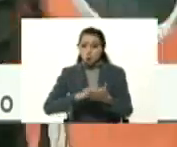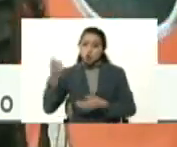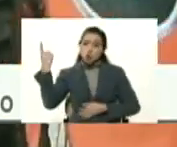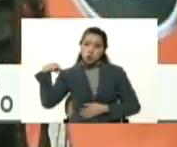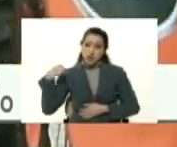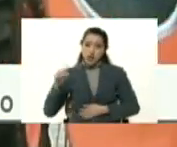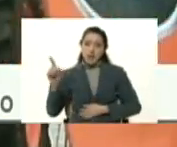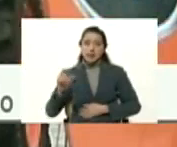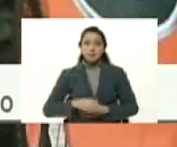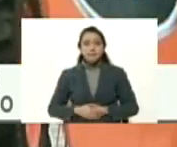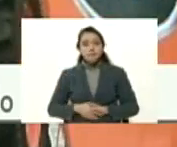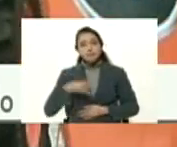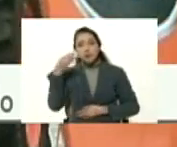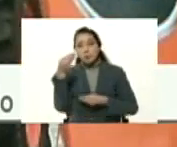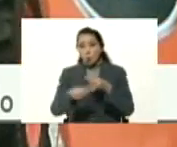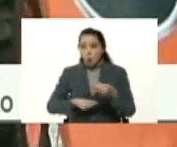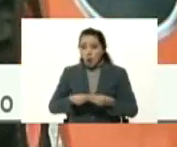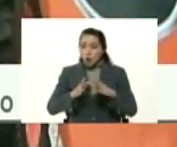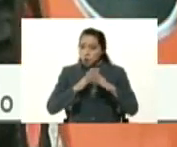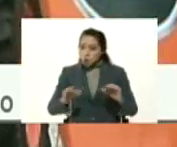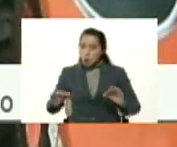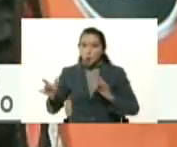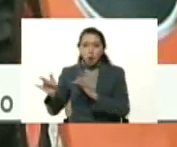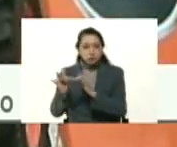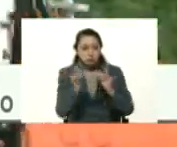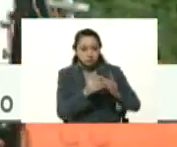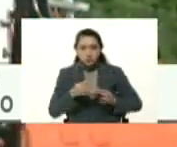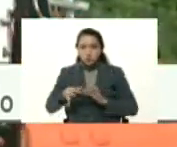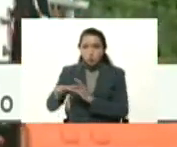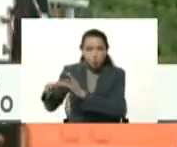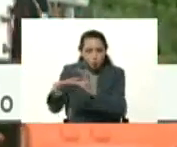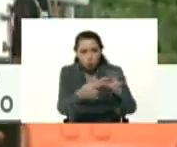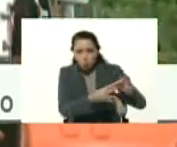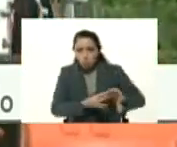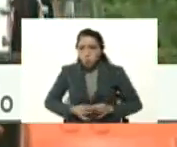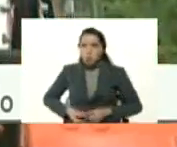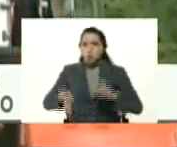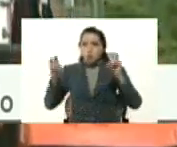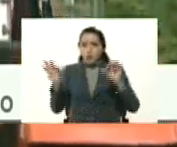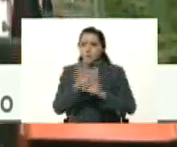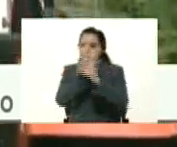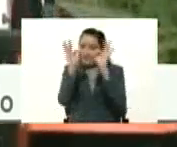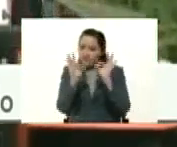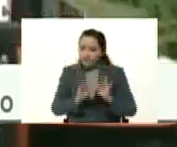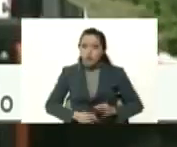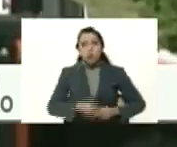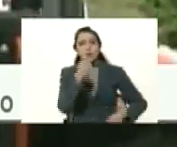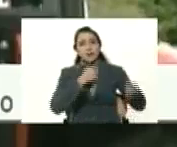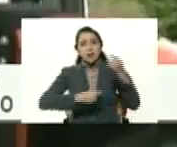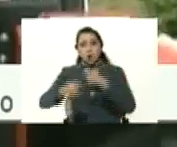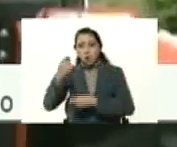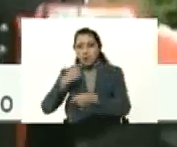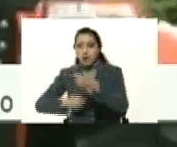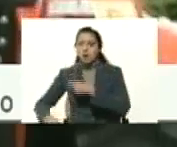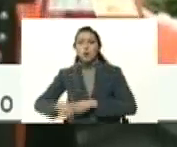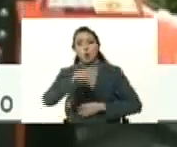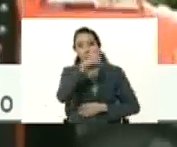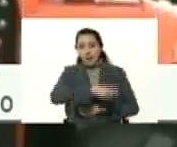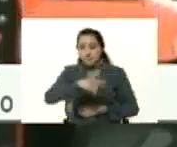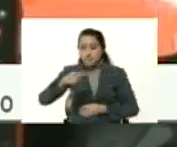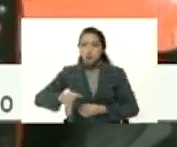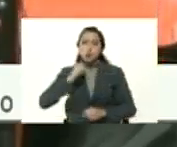estamos creando todas las articulaciones para el nuevo esquema de comercialización directo con los